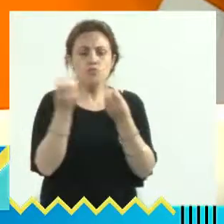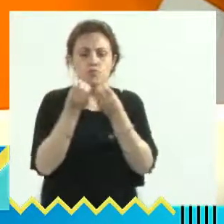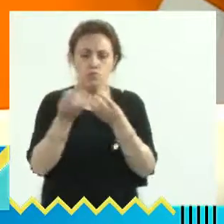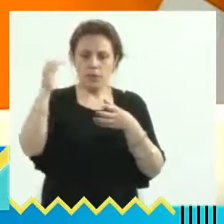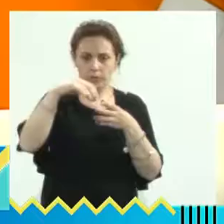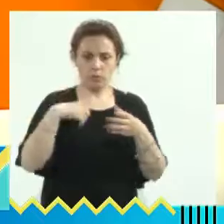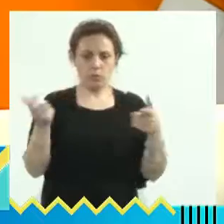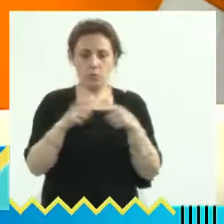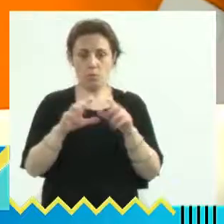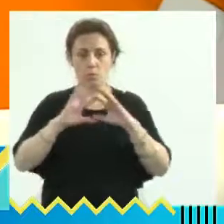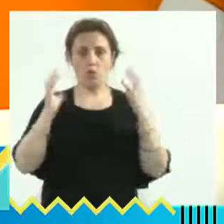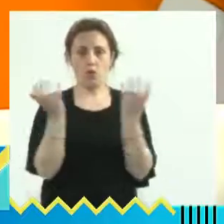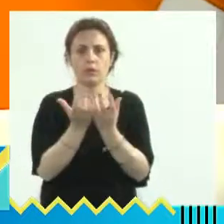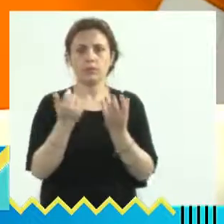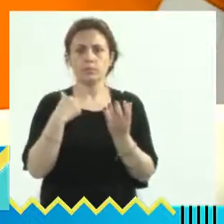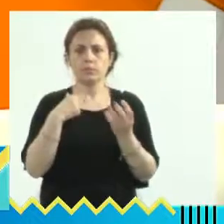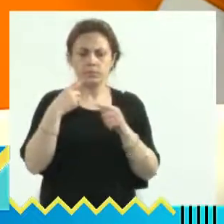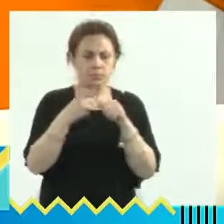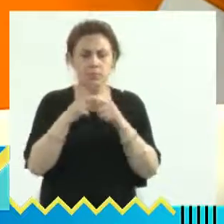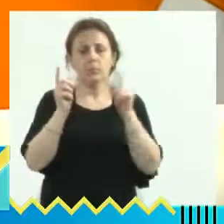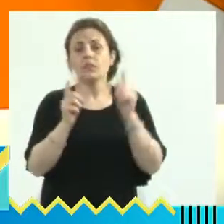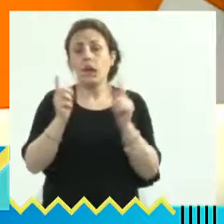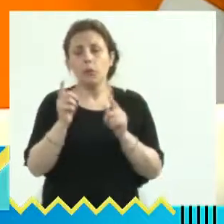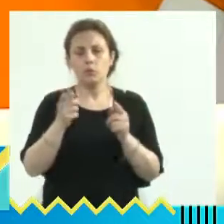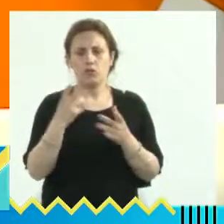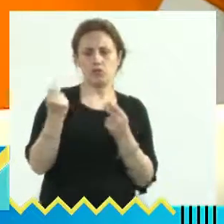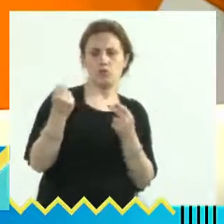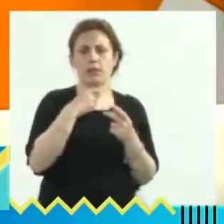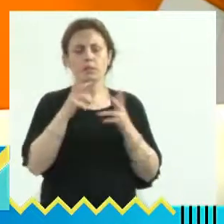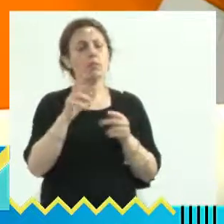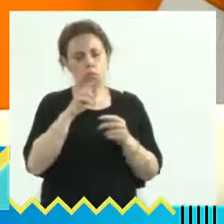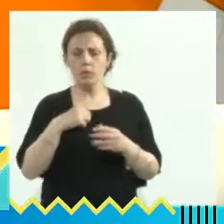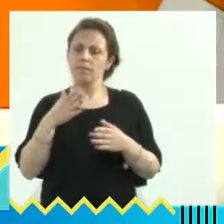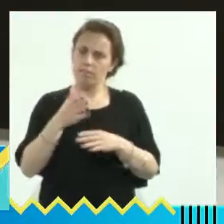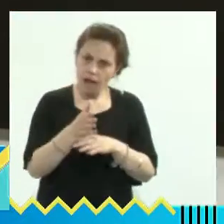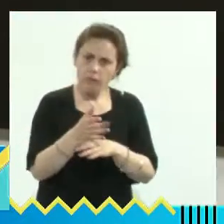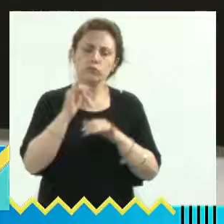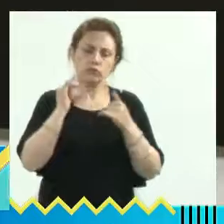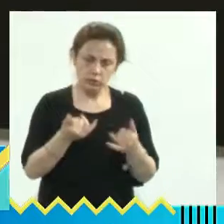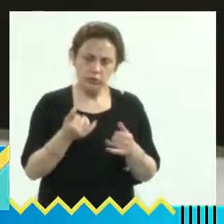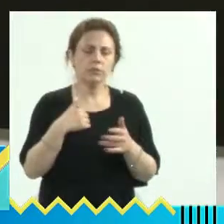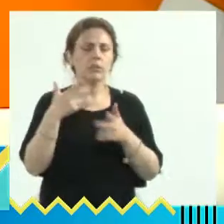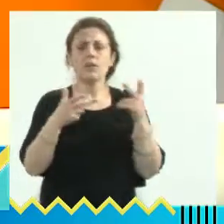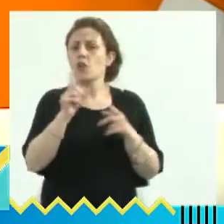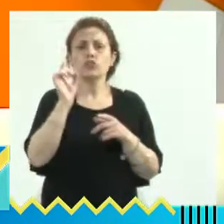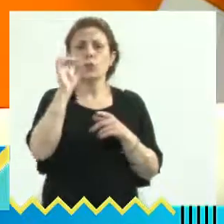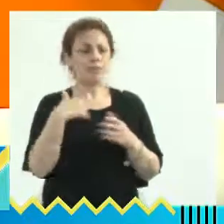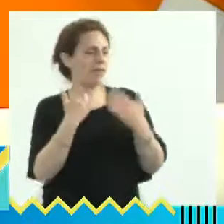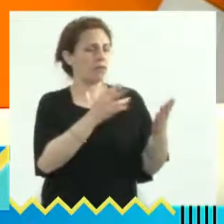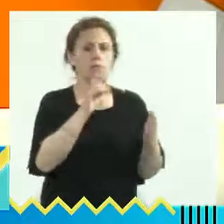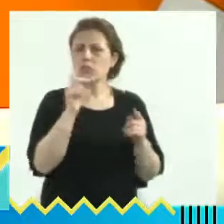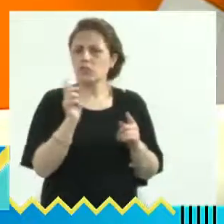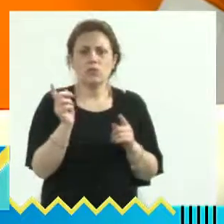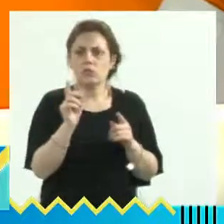temas de discusión que a los que algunos se resisten. Bueno, las mujeres vamos en favor de eso. Y no legislamos solo para mujeres, esto tiene que quedar claro.